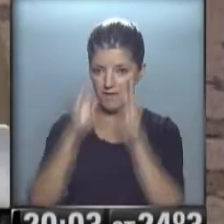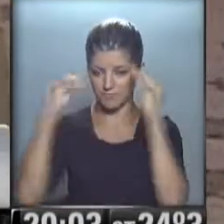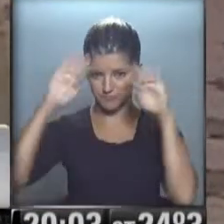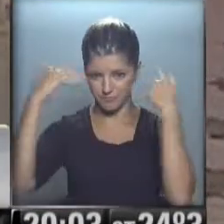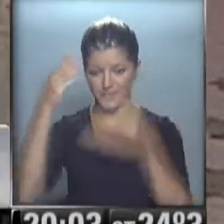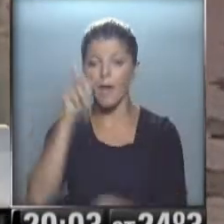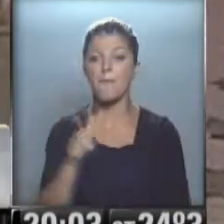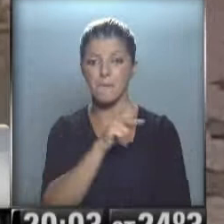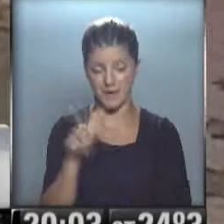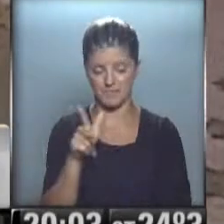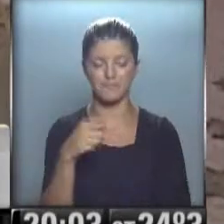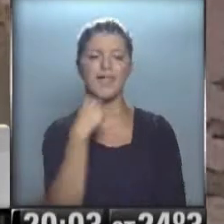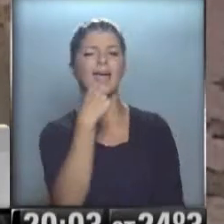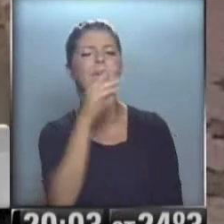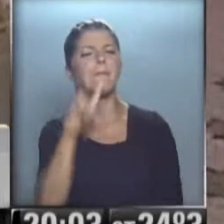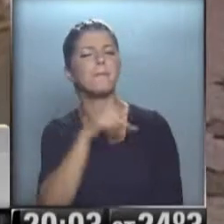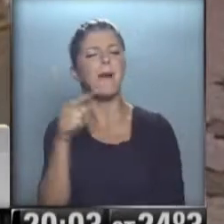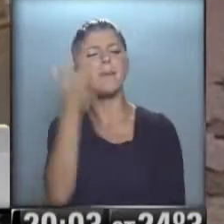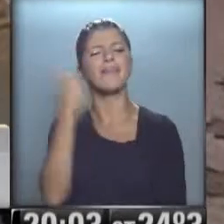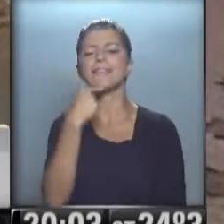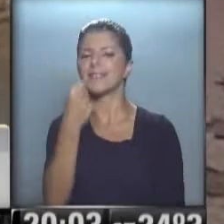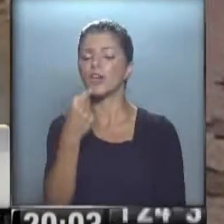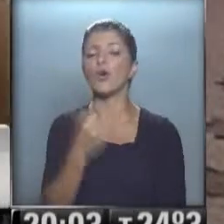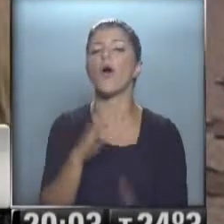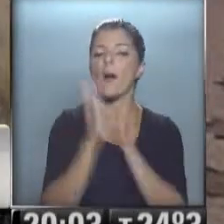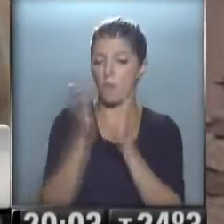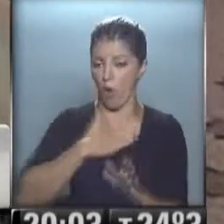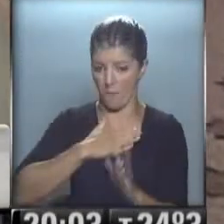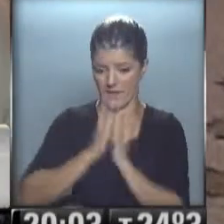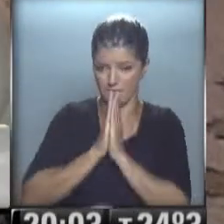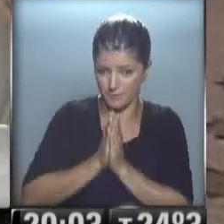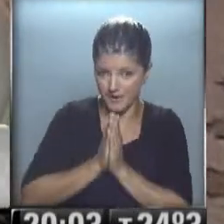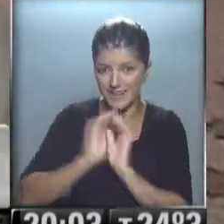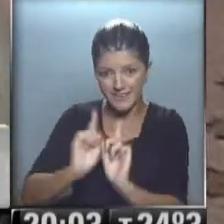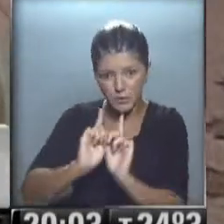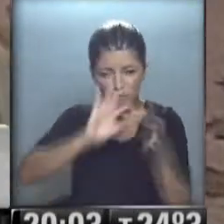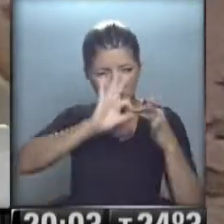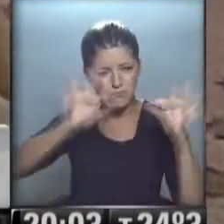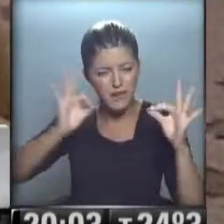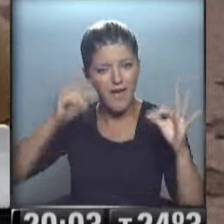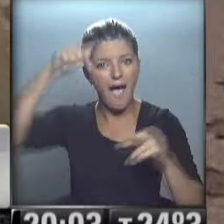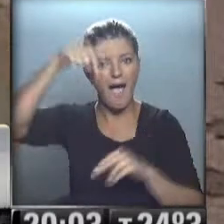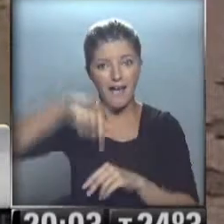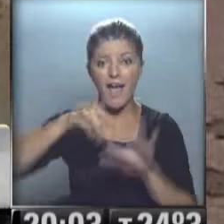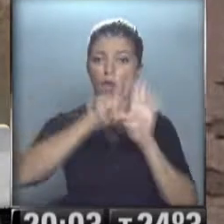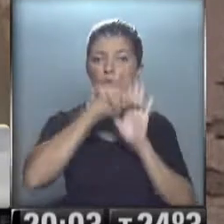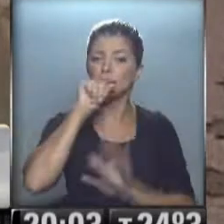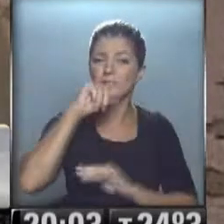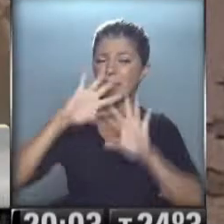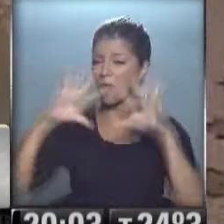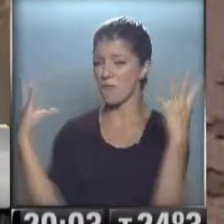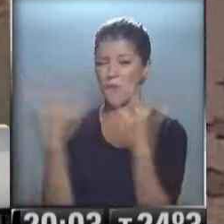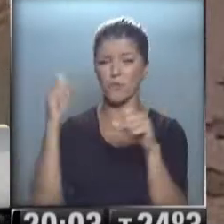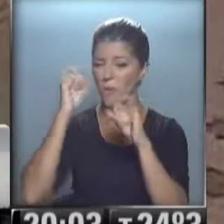Recen por mí, dijo el Papa Francisco hace un año. Y ese mismo mensaje emblemático lo transmitió por Twitter para el mundo